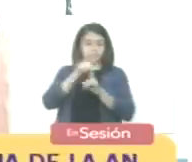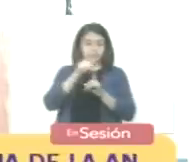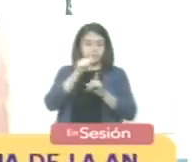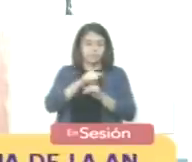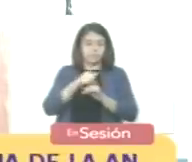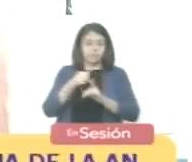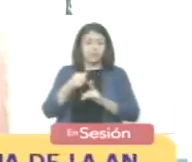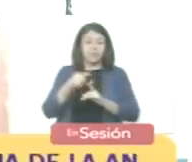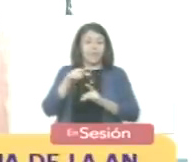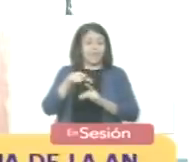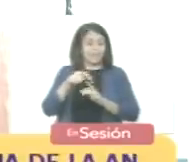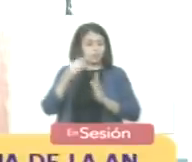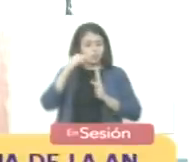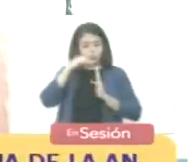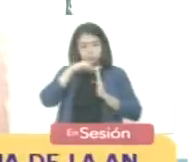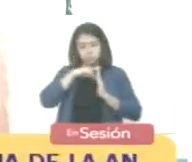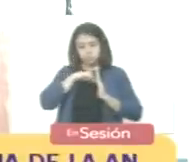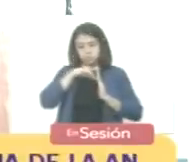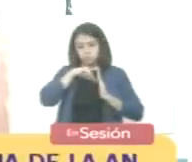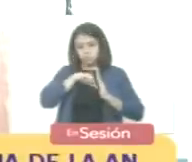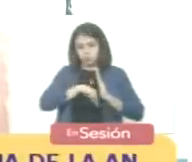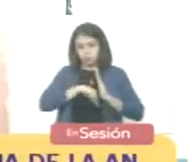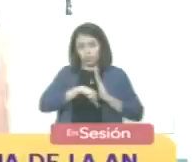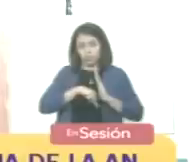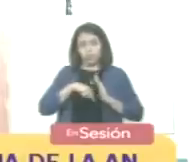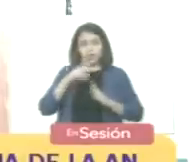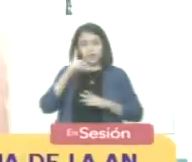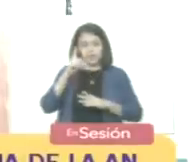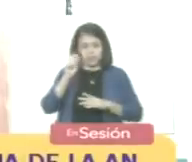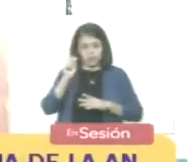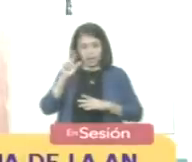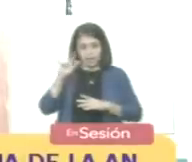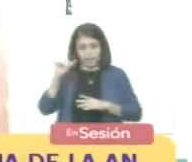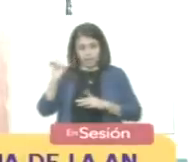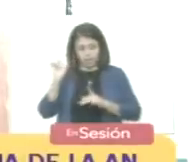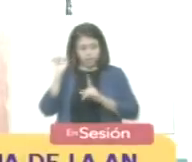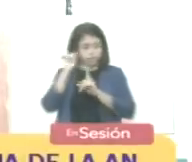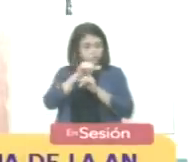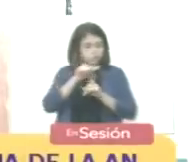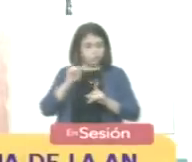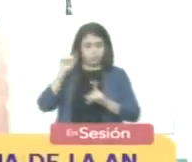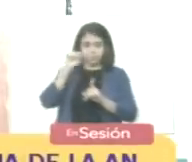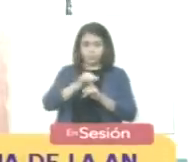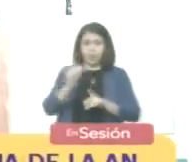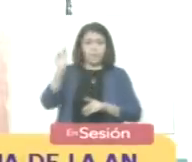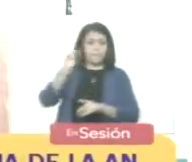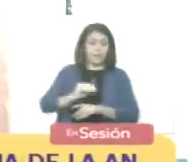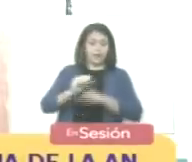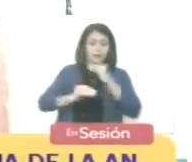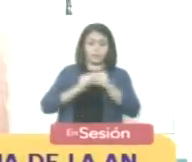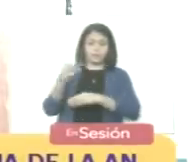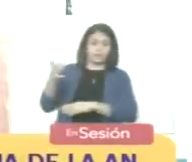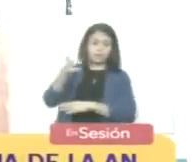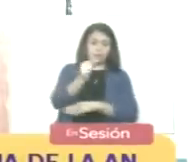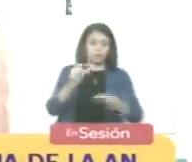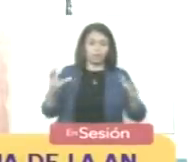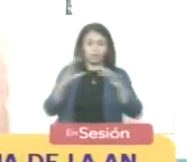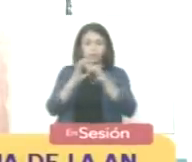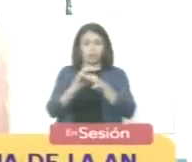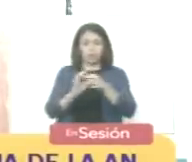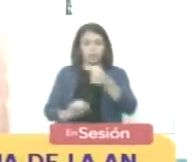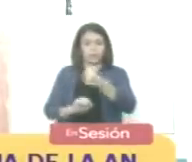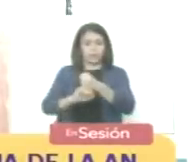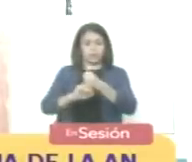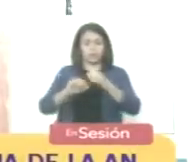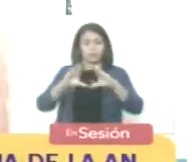Eso lo marcó con mucha más profundidad y lo llevó a seguir en la lucha constante para lograr la consolidación de